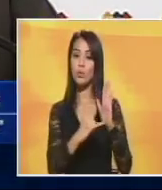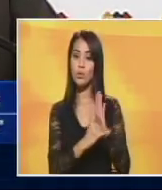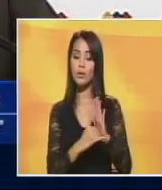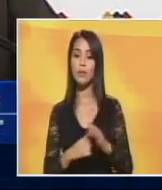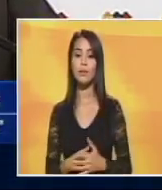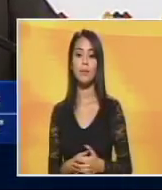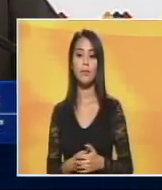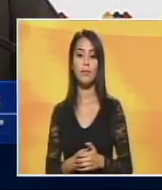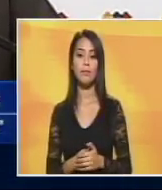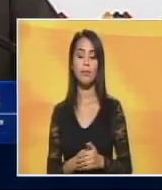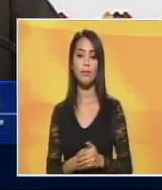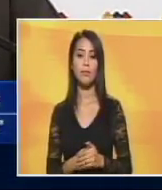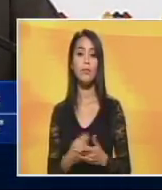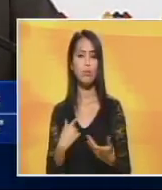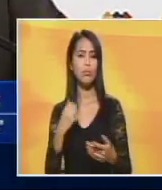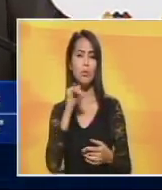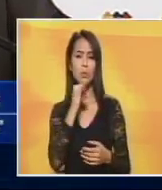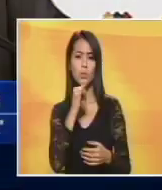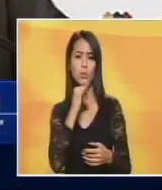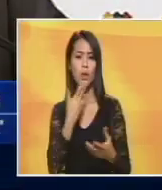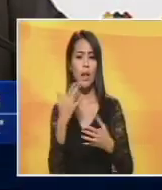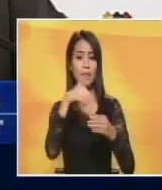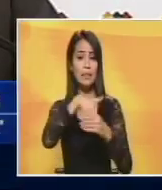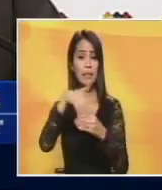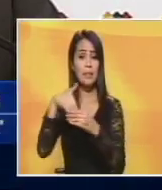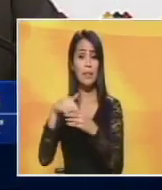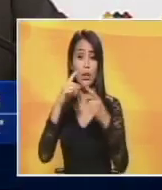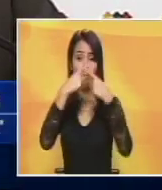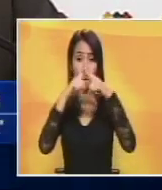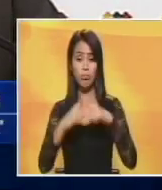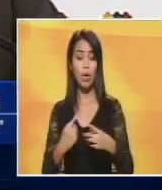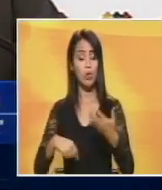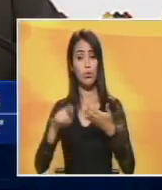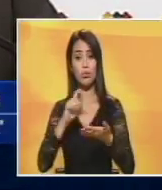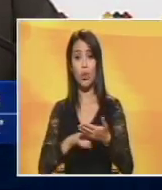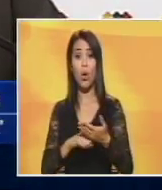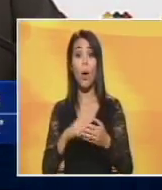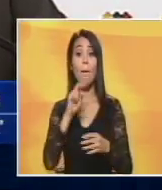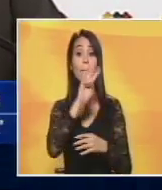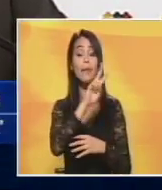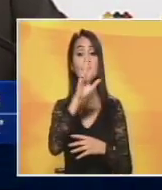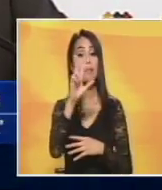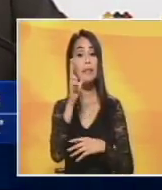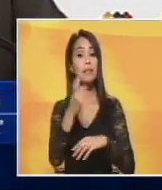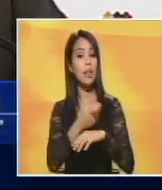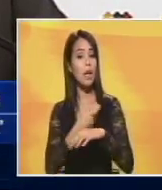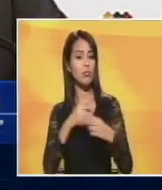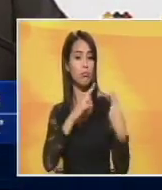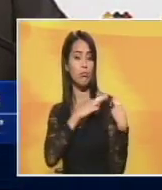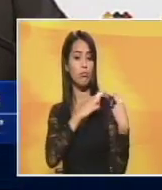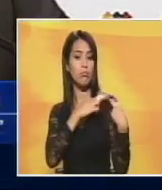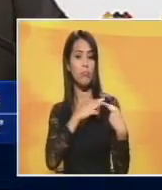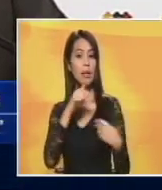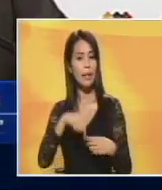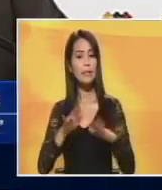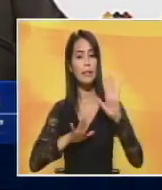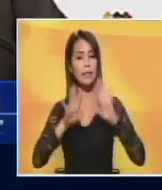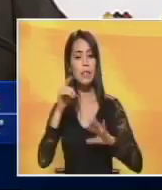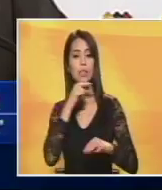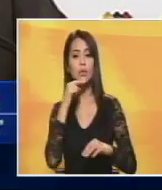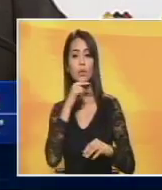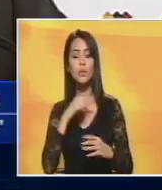Rondón señaló que corresponde al CNE la totalización de cada uno de los 23 cargos que van a definirse este 15 de